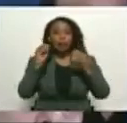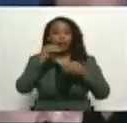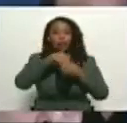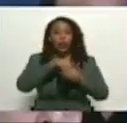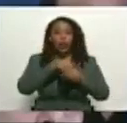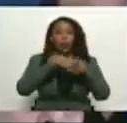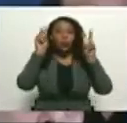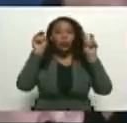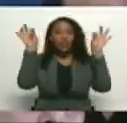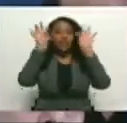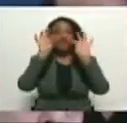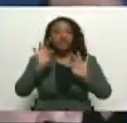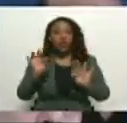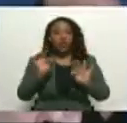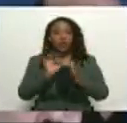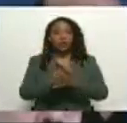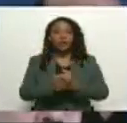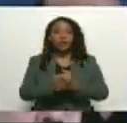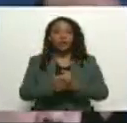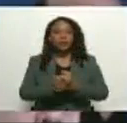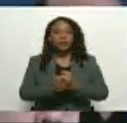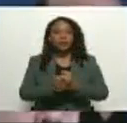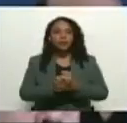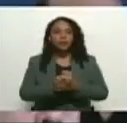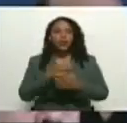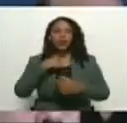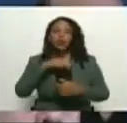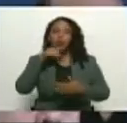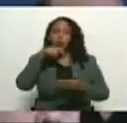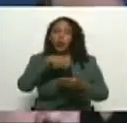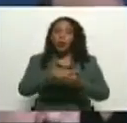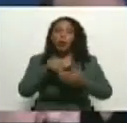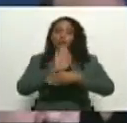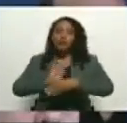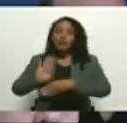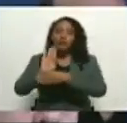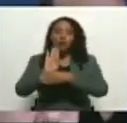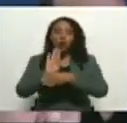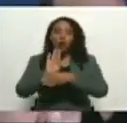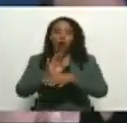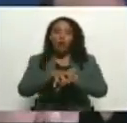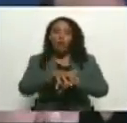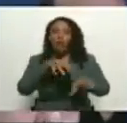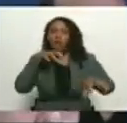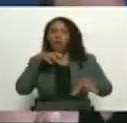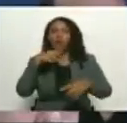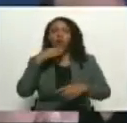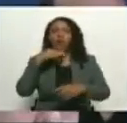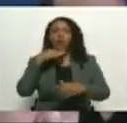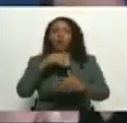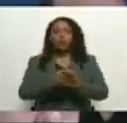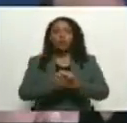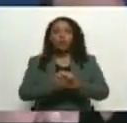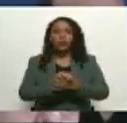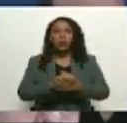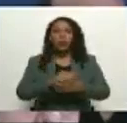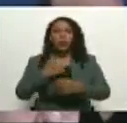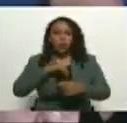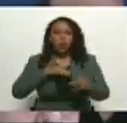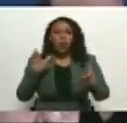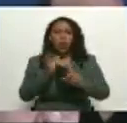nuevo método de fertilización y lo que llamamos cultivo masivo en el estado de Trujillo, como hemos logrado